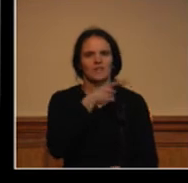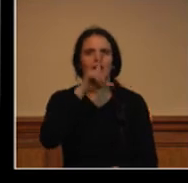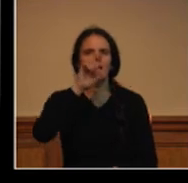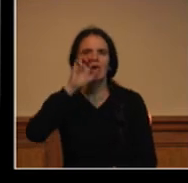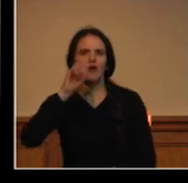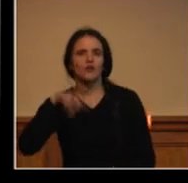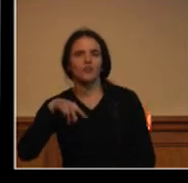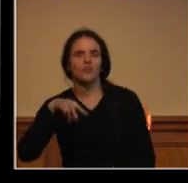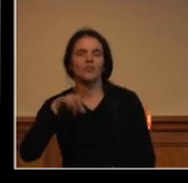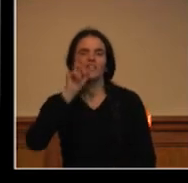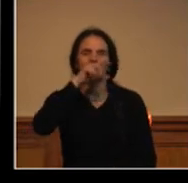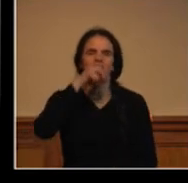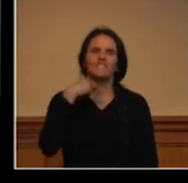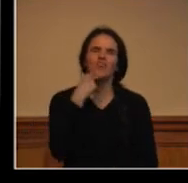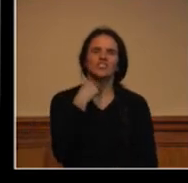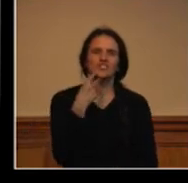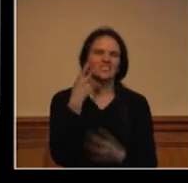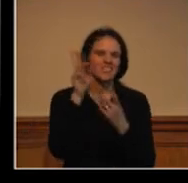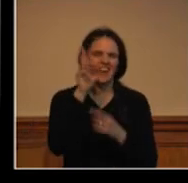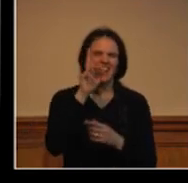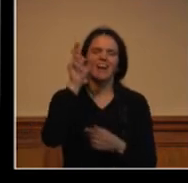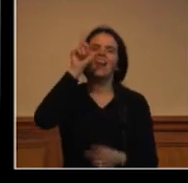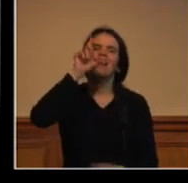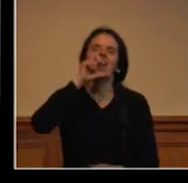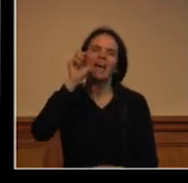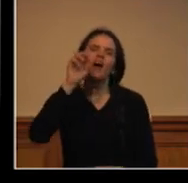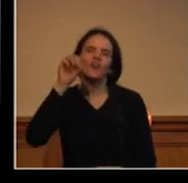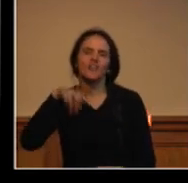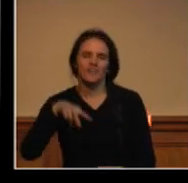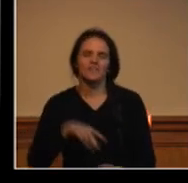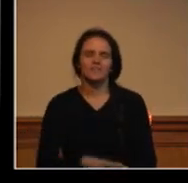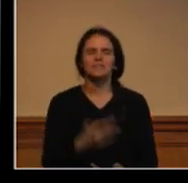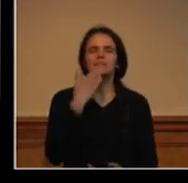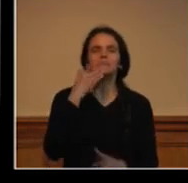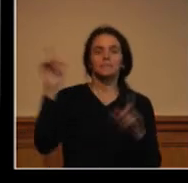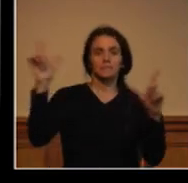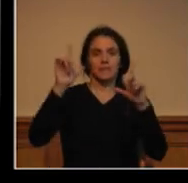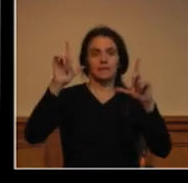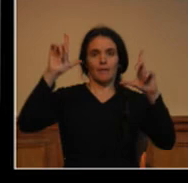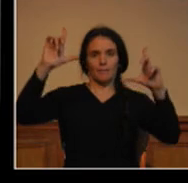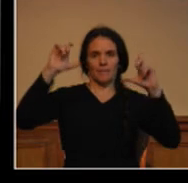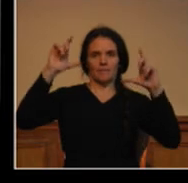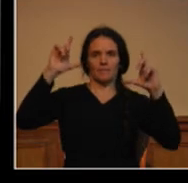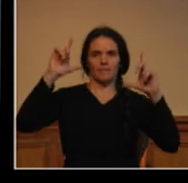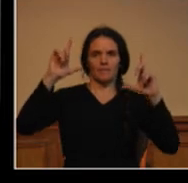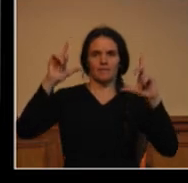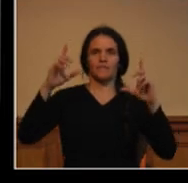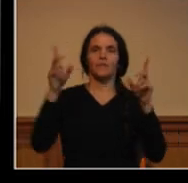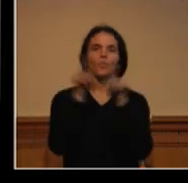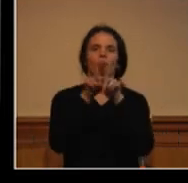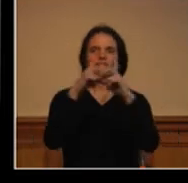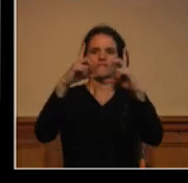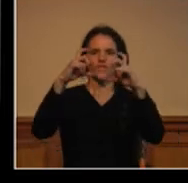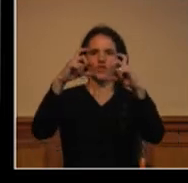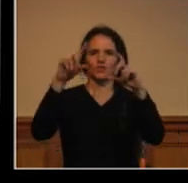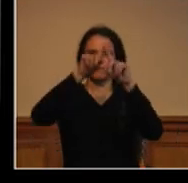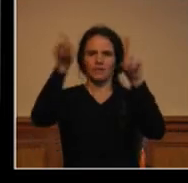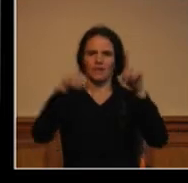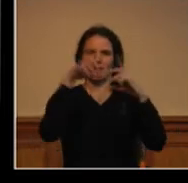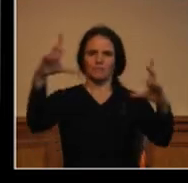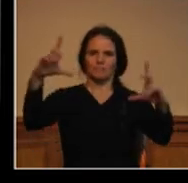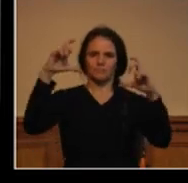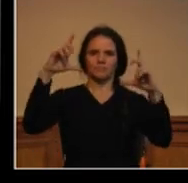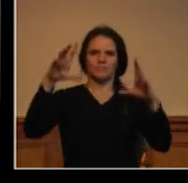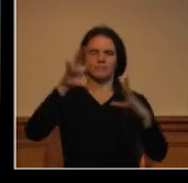También podemos hacer captura de pantallas a las actividades, tocando el icono de la foto. O sea,